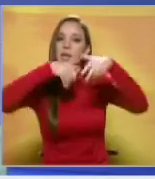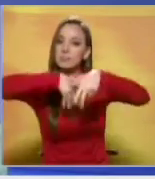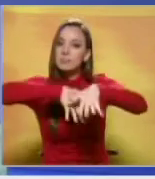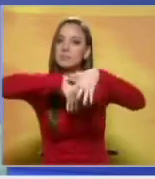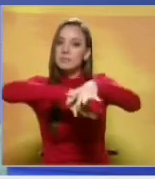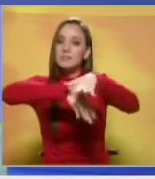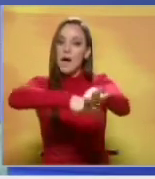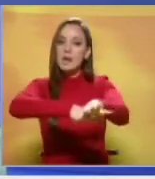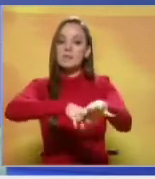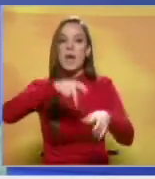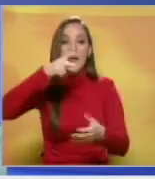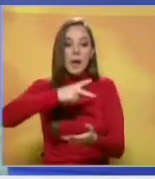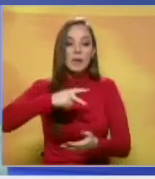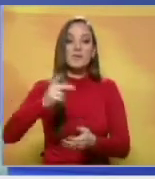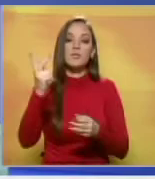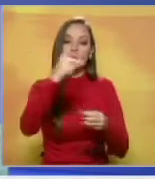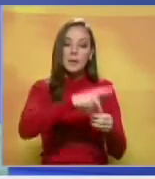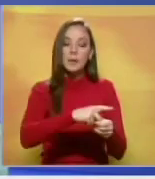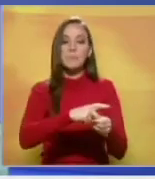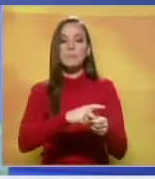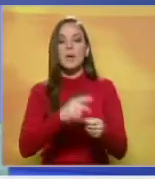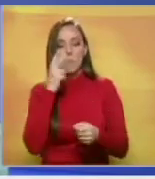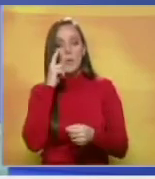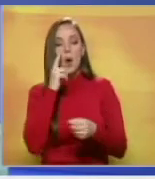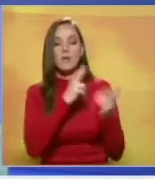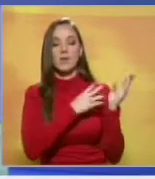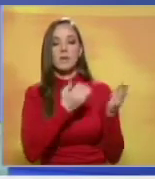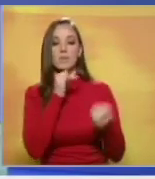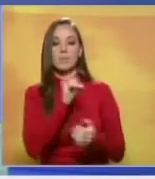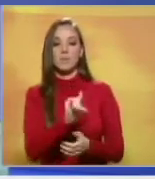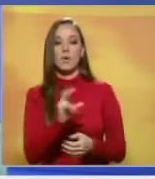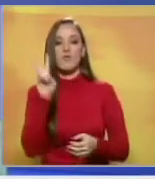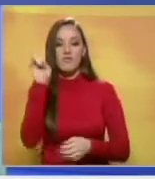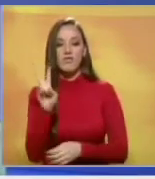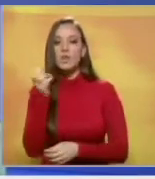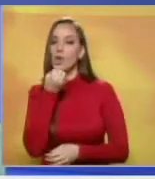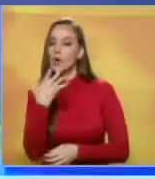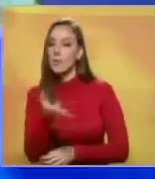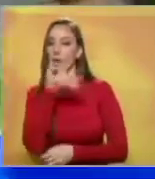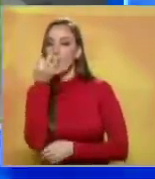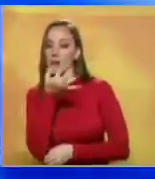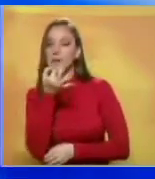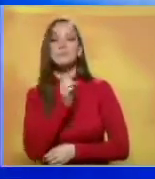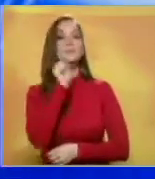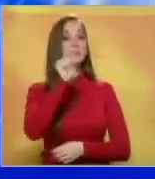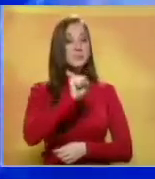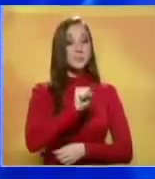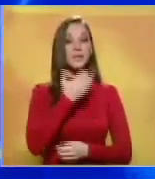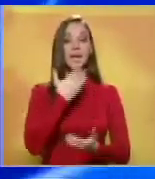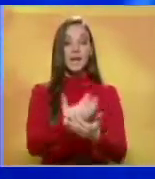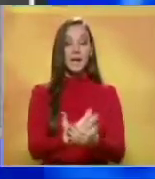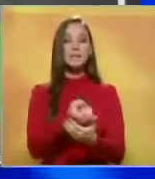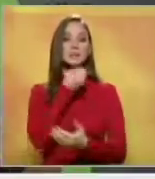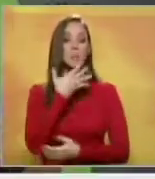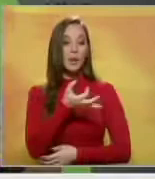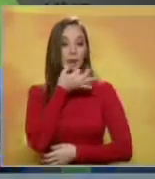sede del ministerio público victoria joseph nos tiene más información victoria muy buenas tardes 100 100 gracias muy buenas tardes la fiscal general de la